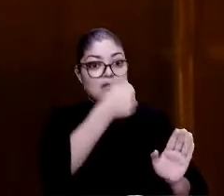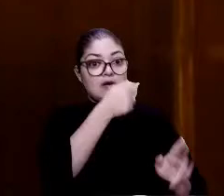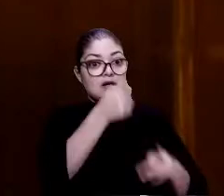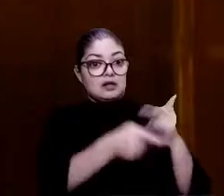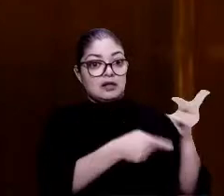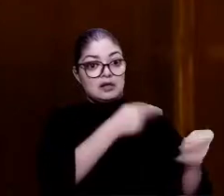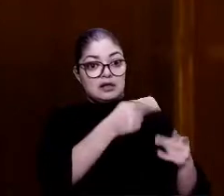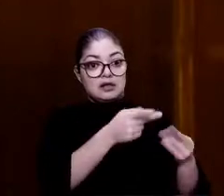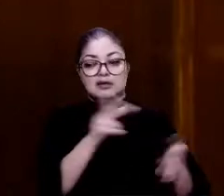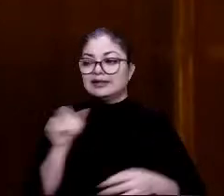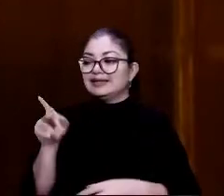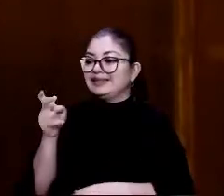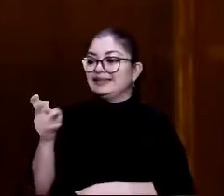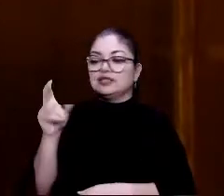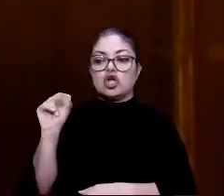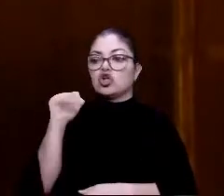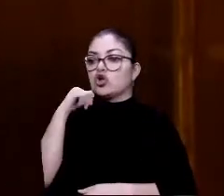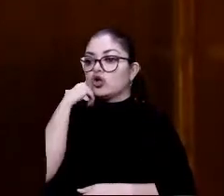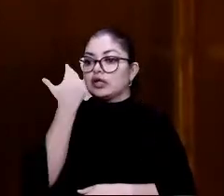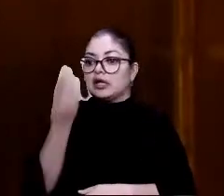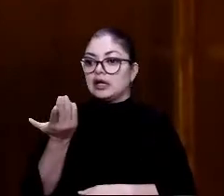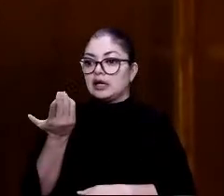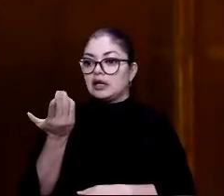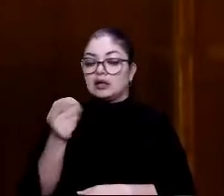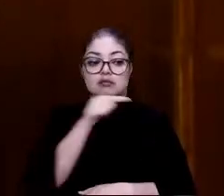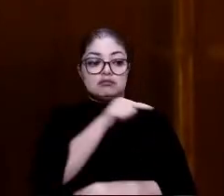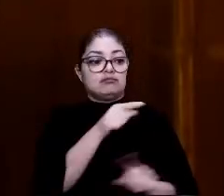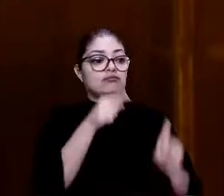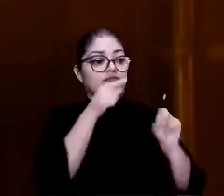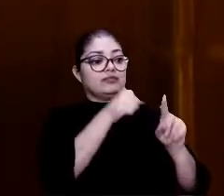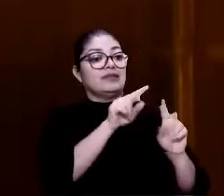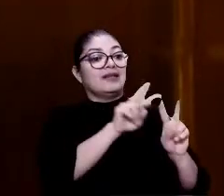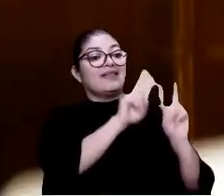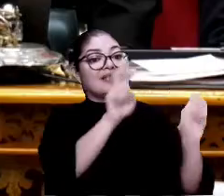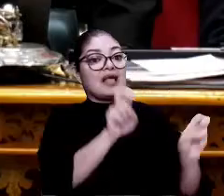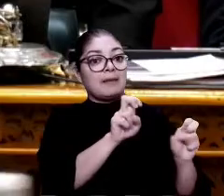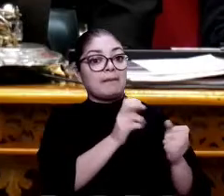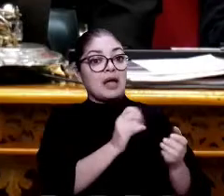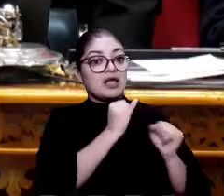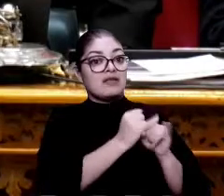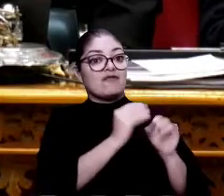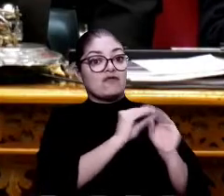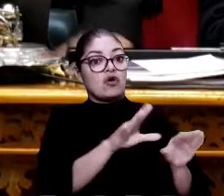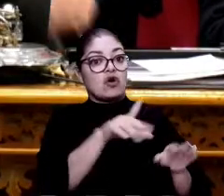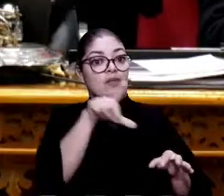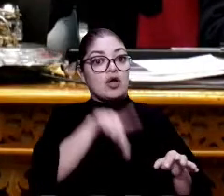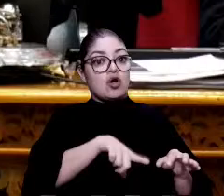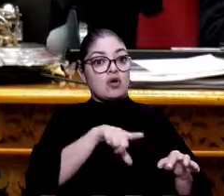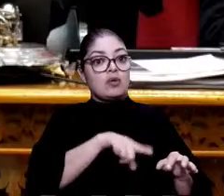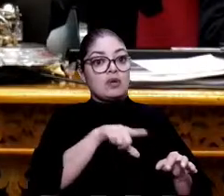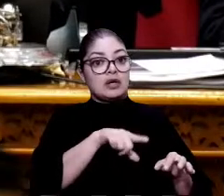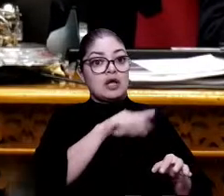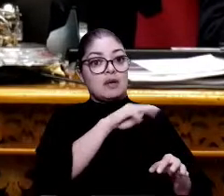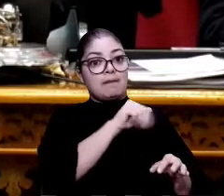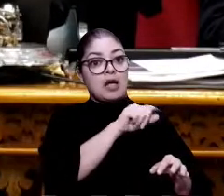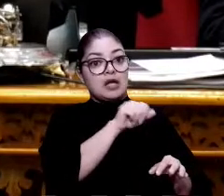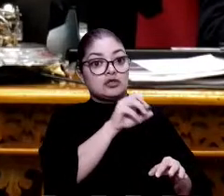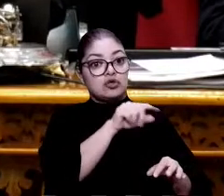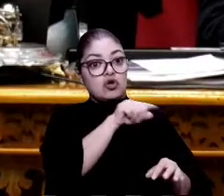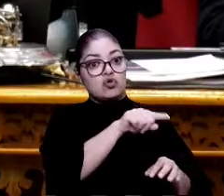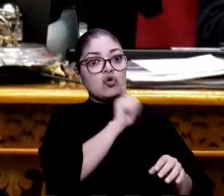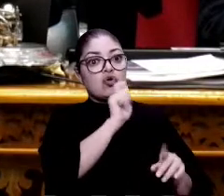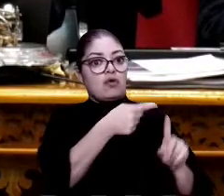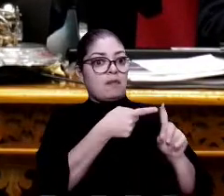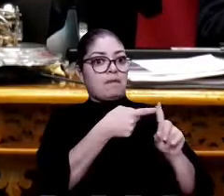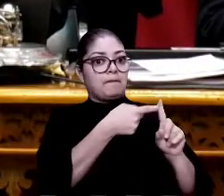comparecencia es lo que ya no queremos. Solamente tiene su tema en el informe presentado por el gobernador del Mazo. Se está usted